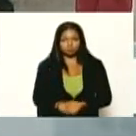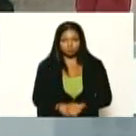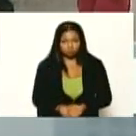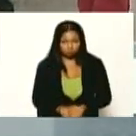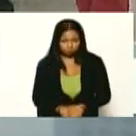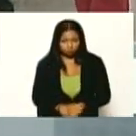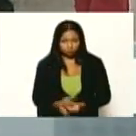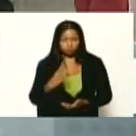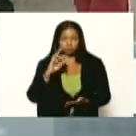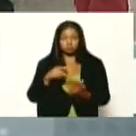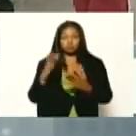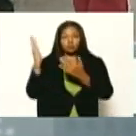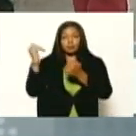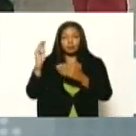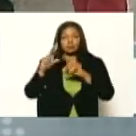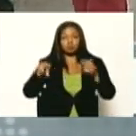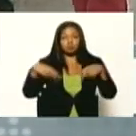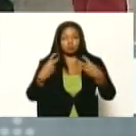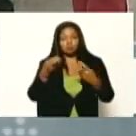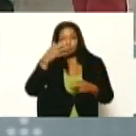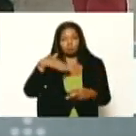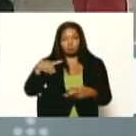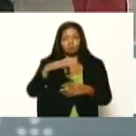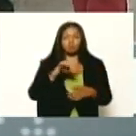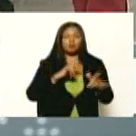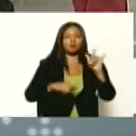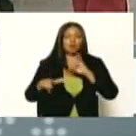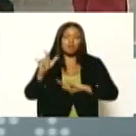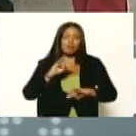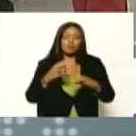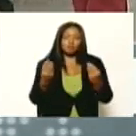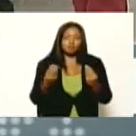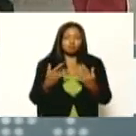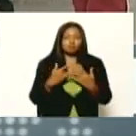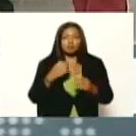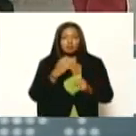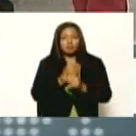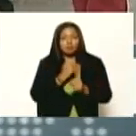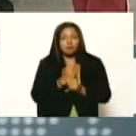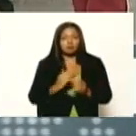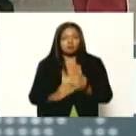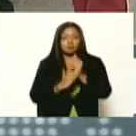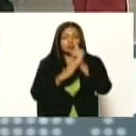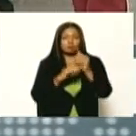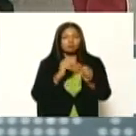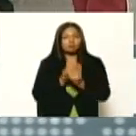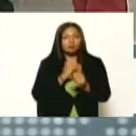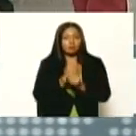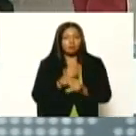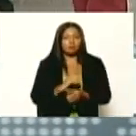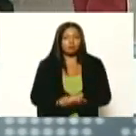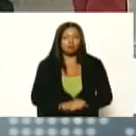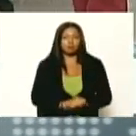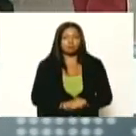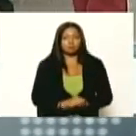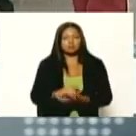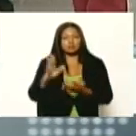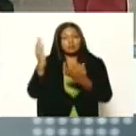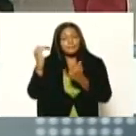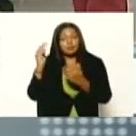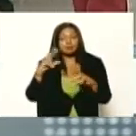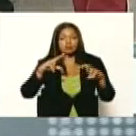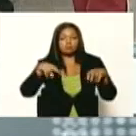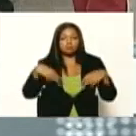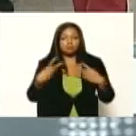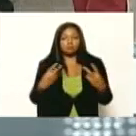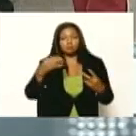La esperanza renovada de un pueblo que ama su labor, su liderazgo, su trabajo, Esa es la esperanza renovada